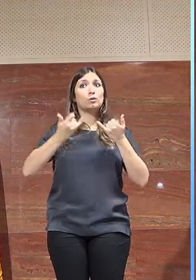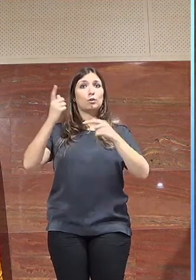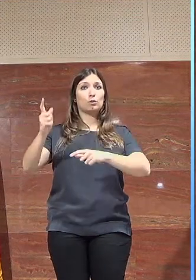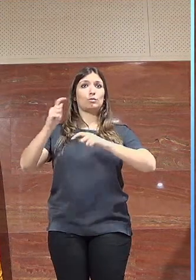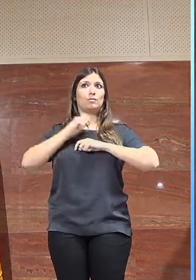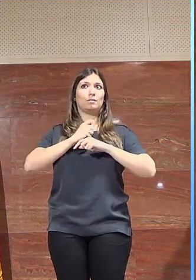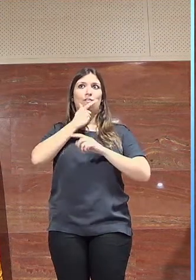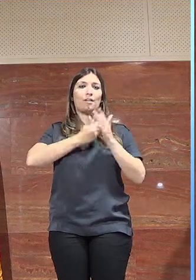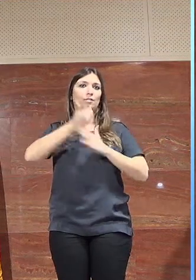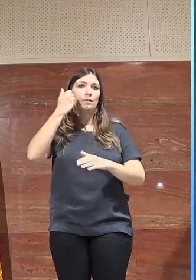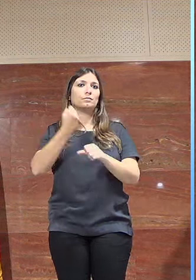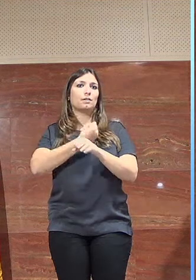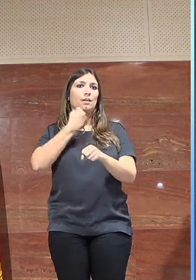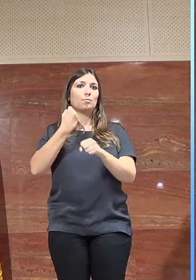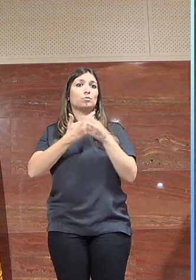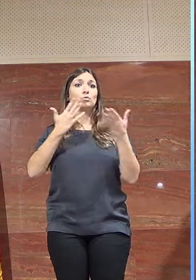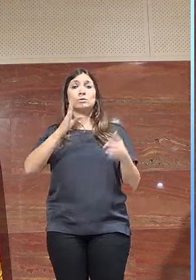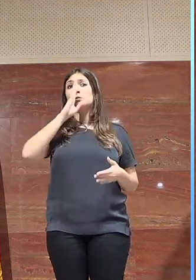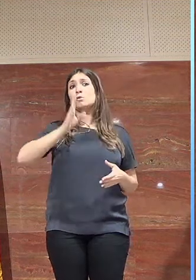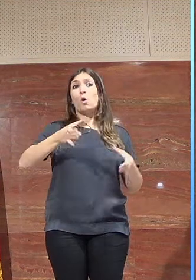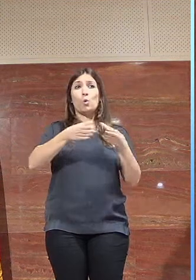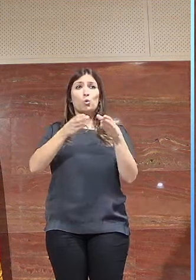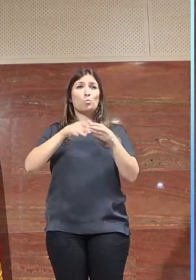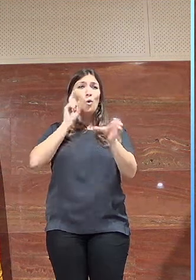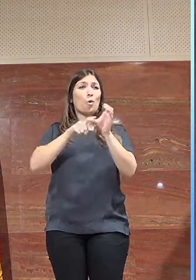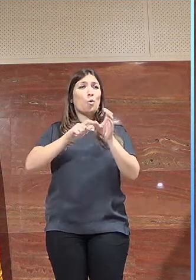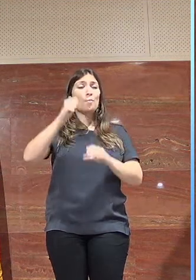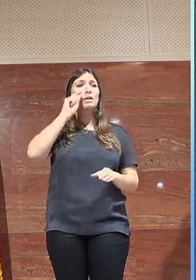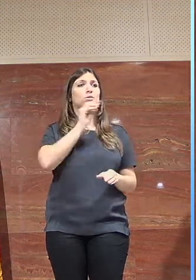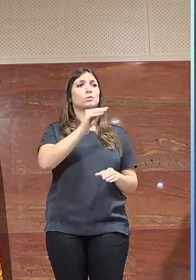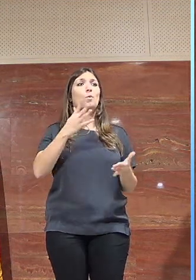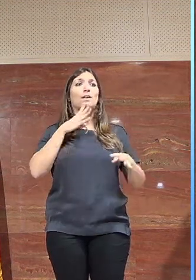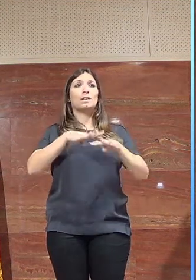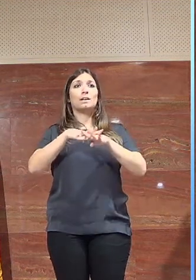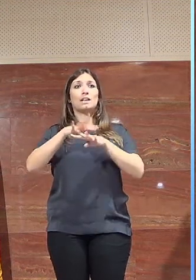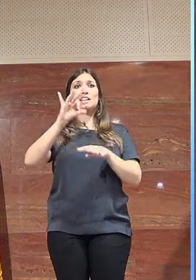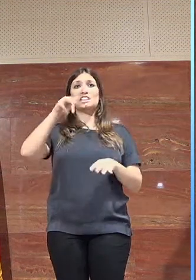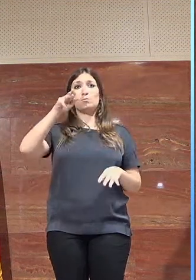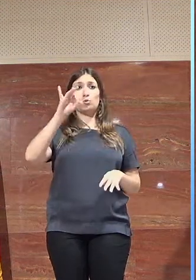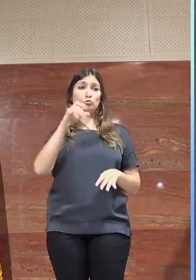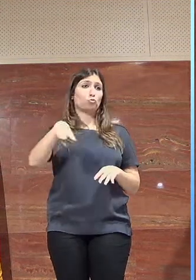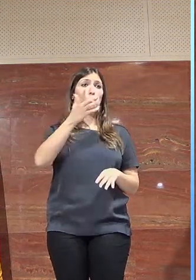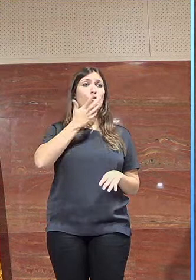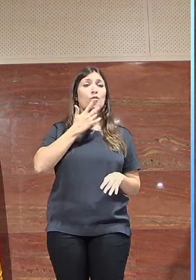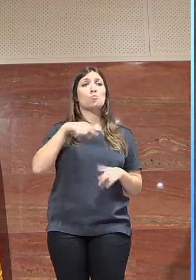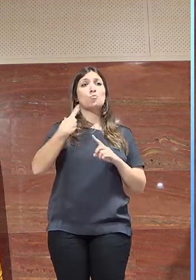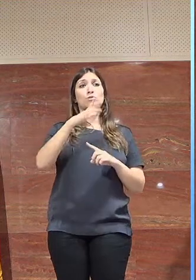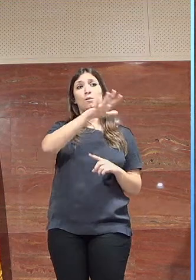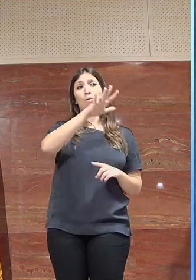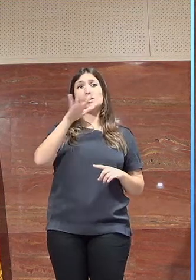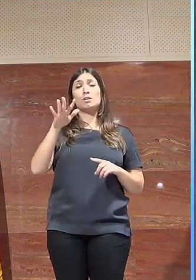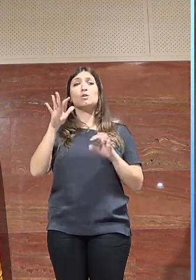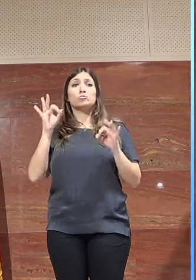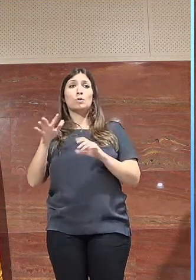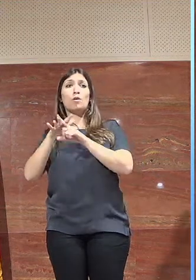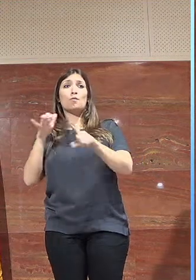facilitado el trabajo, ¿no? Hemos ido a los grupos de personas que más participan, que son la red de seniors que conoceréis, Post55, y el propio